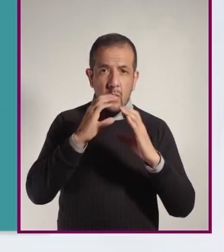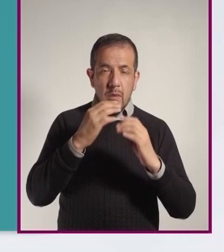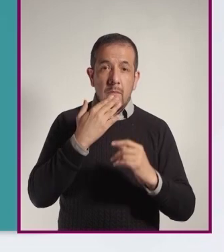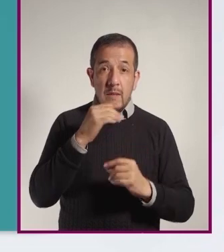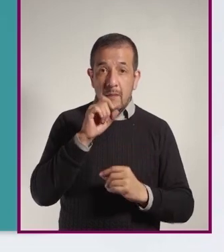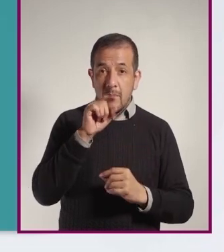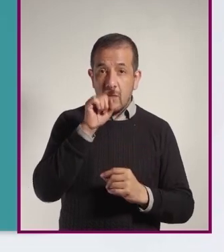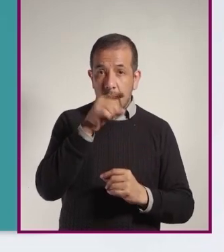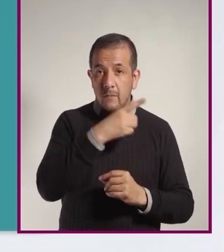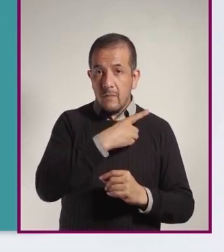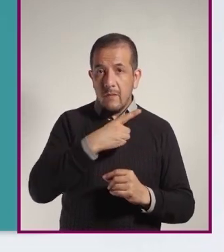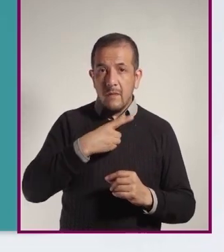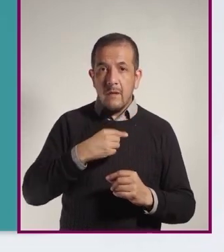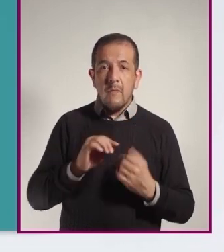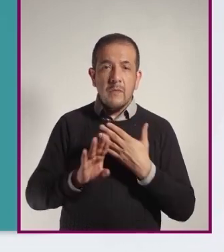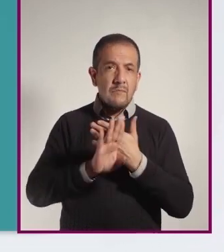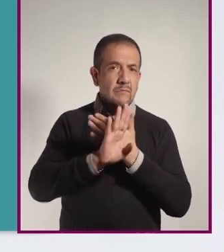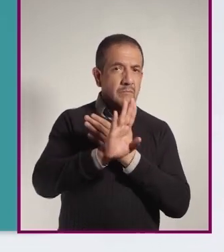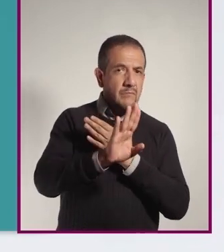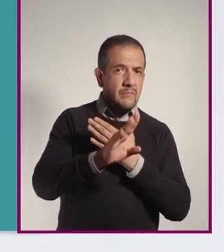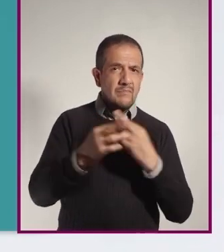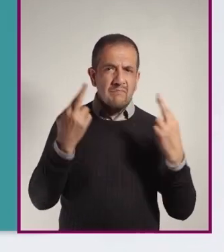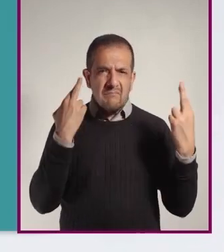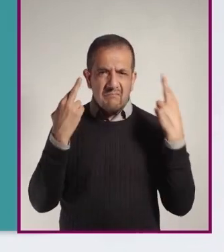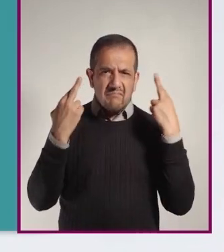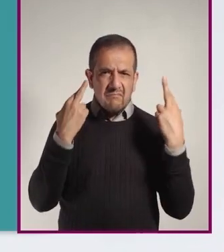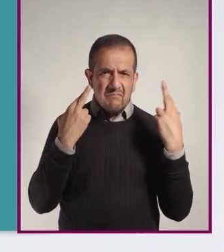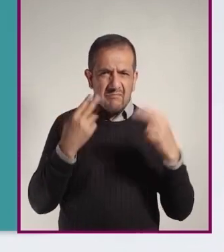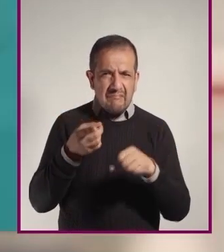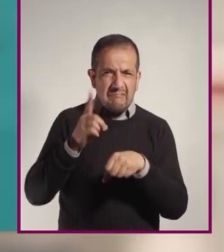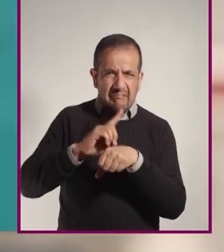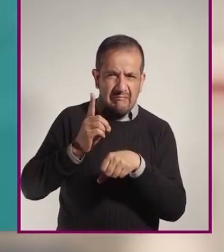Evita la exposición a ruidos fuertes o continuos.